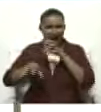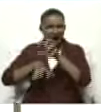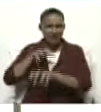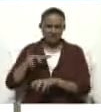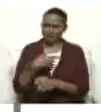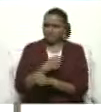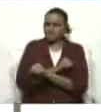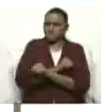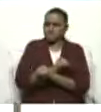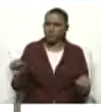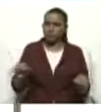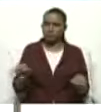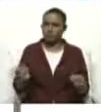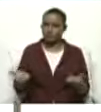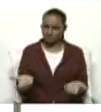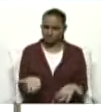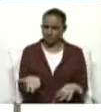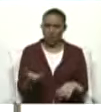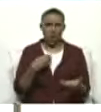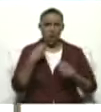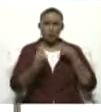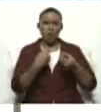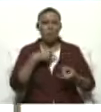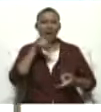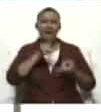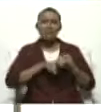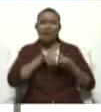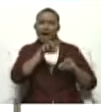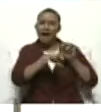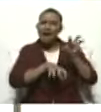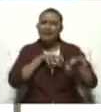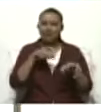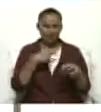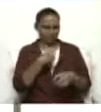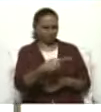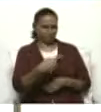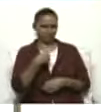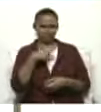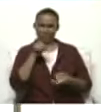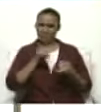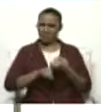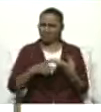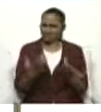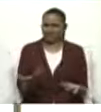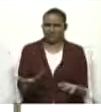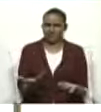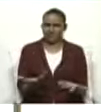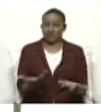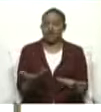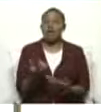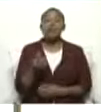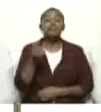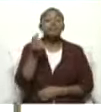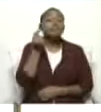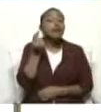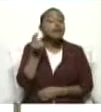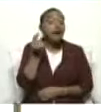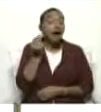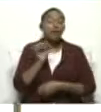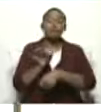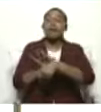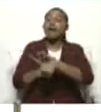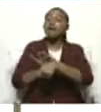posible? Tener un matrimonio con una mascota, con un animal. Vean entonces lo delicado muchas